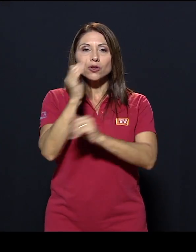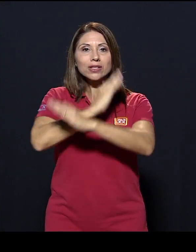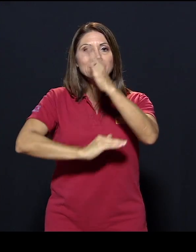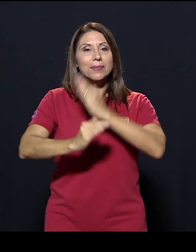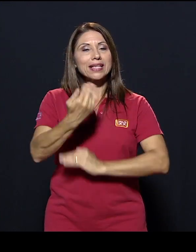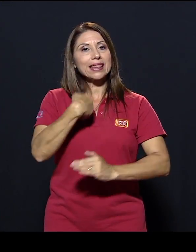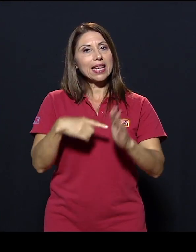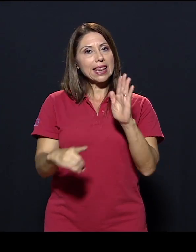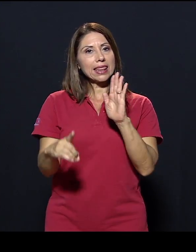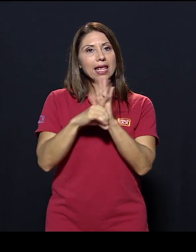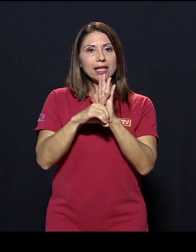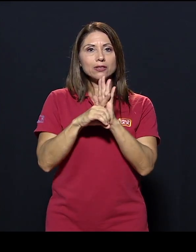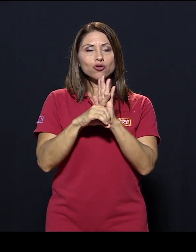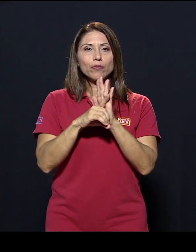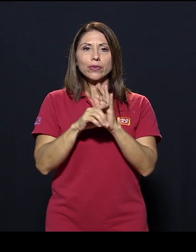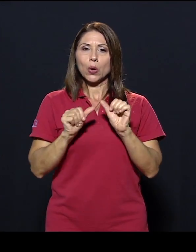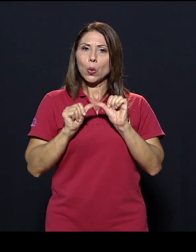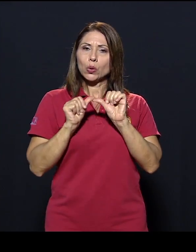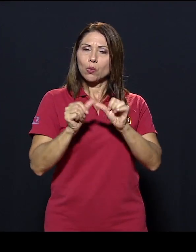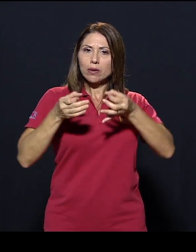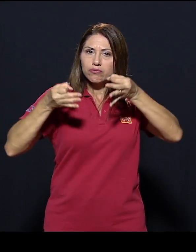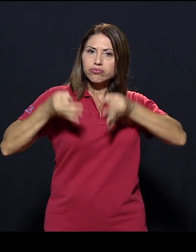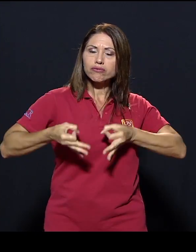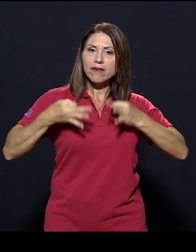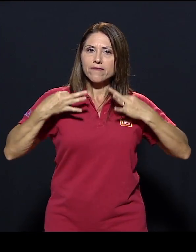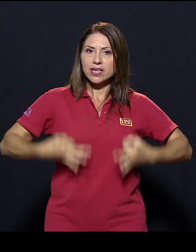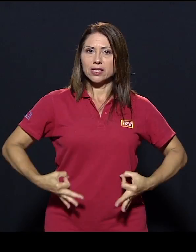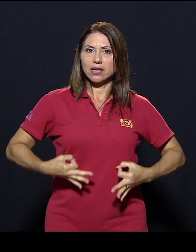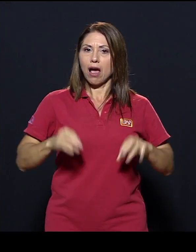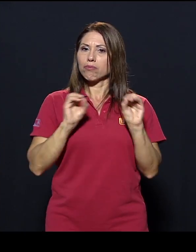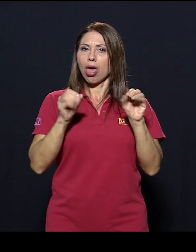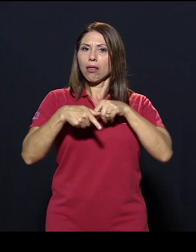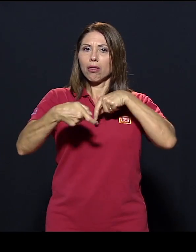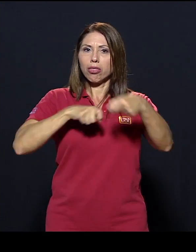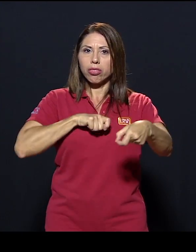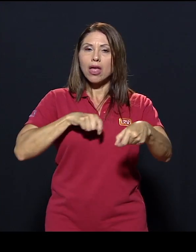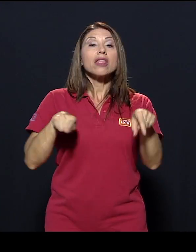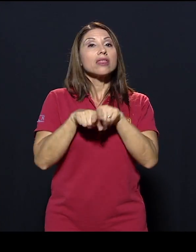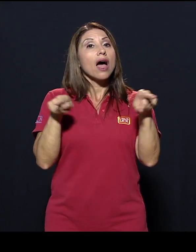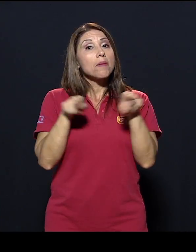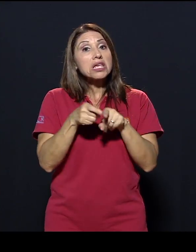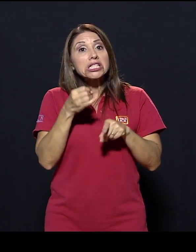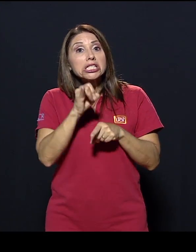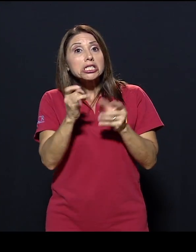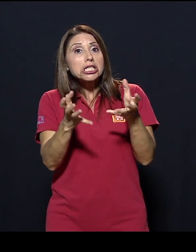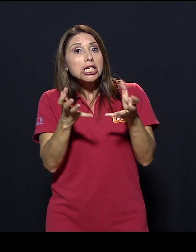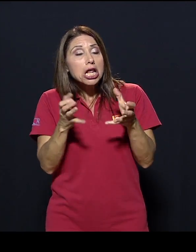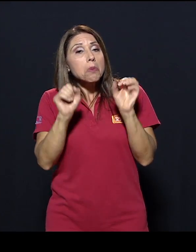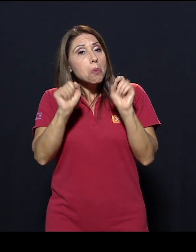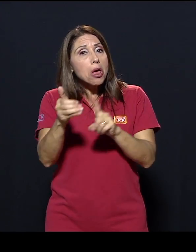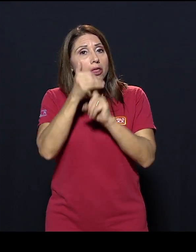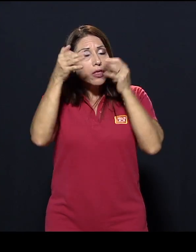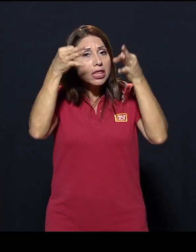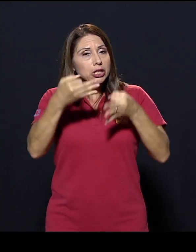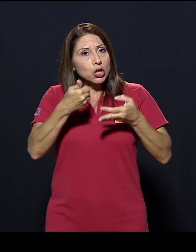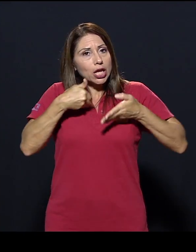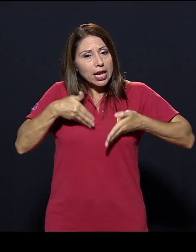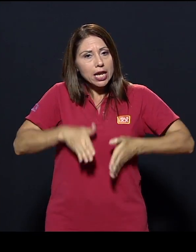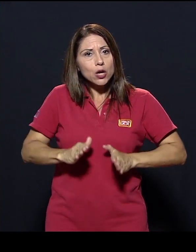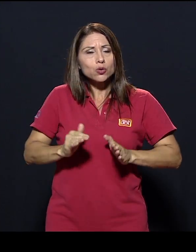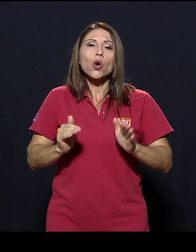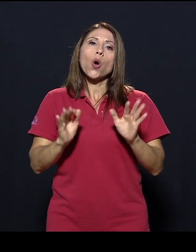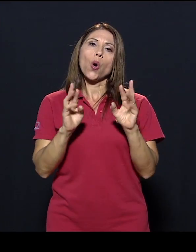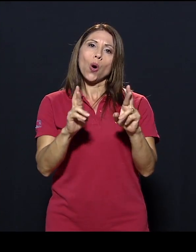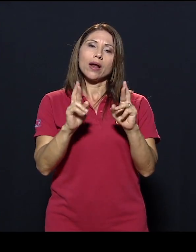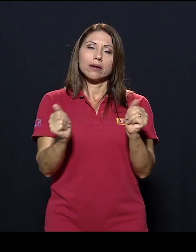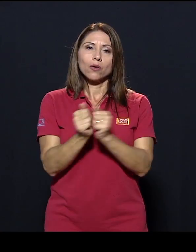un derecho de las mujeres con discapacidad mantener nuestra integridad física y también es un derecho optar por la maternidad si así lo queremos